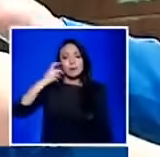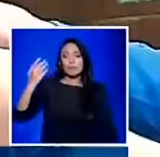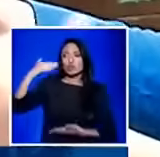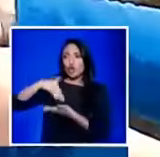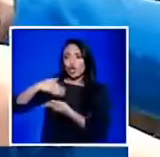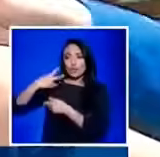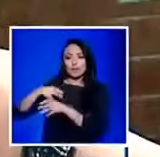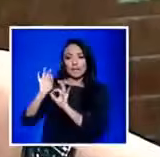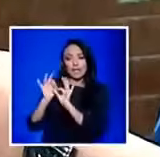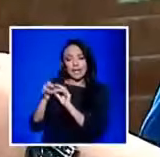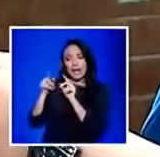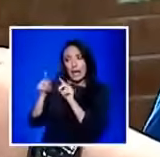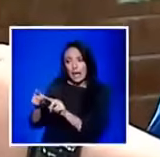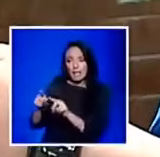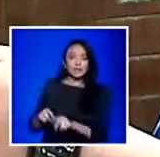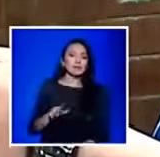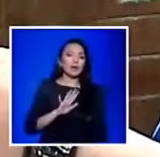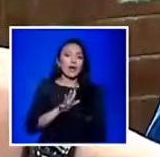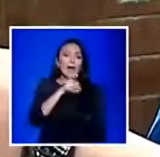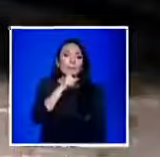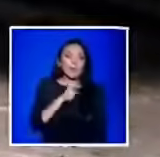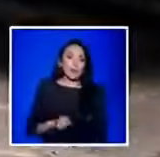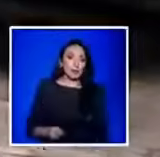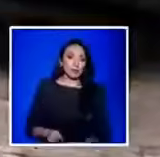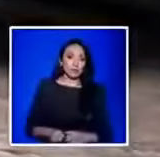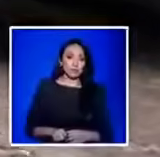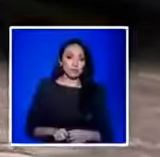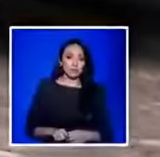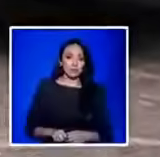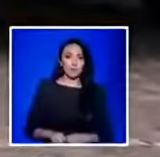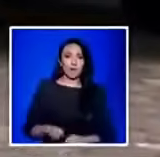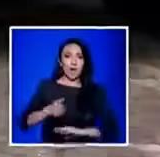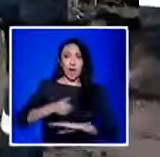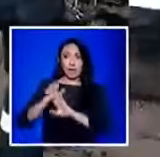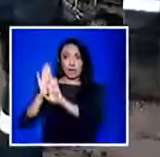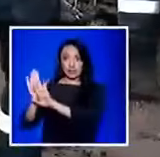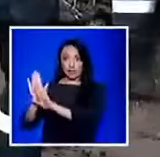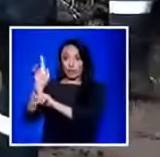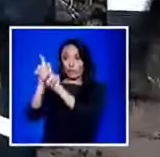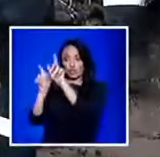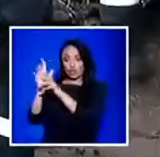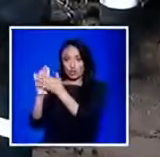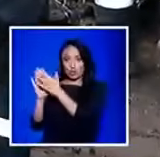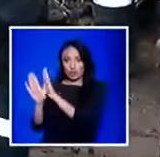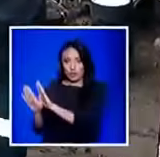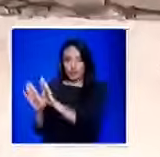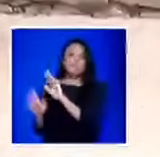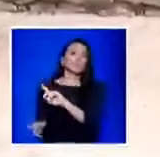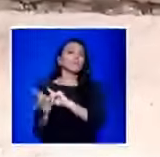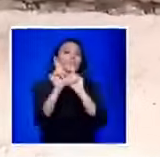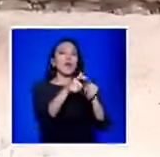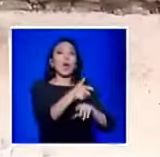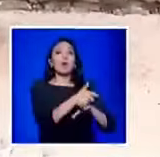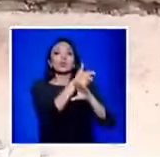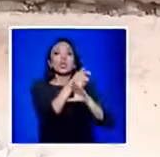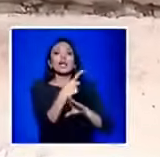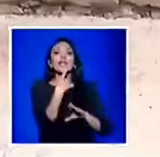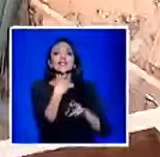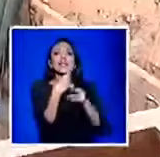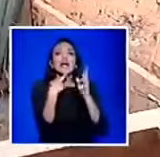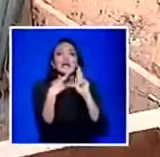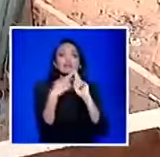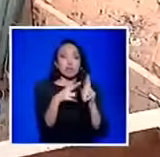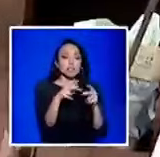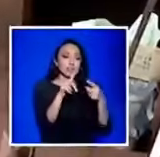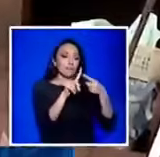sean intervenidos porque están totalmente dañados. Las autoridades, en cambio, mostraron su respuesta ante el evento, los procesos